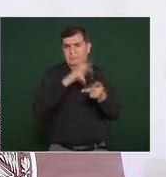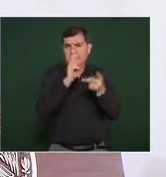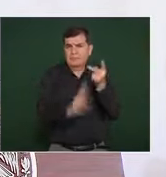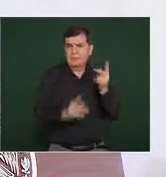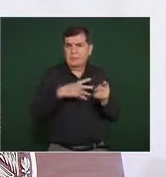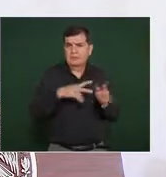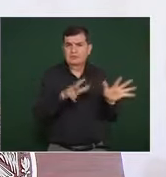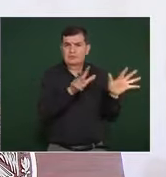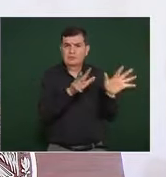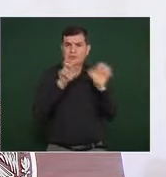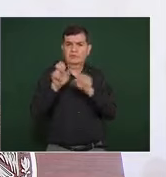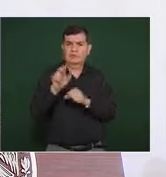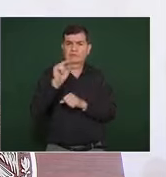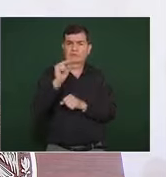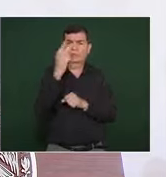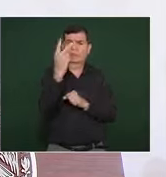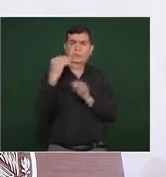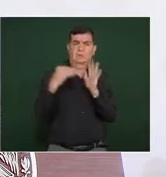de